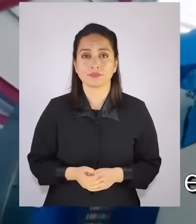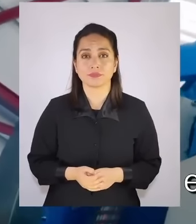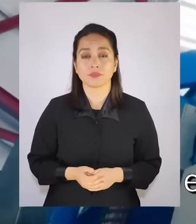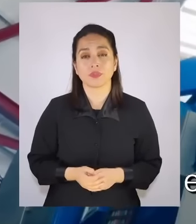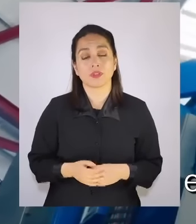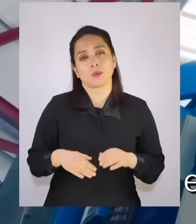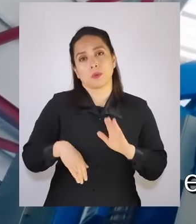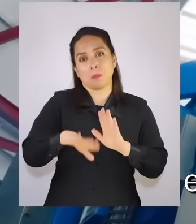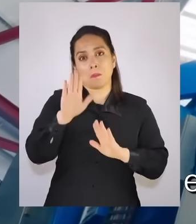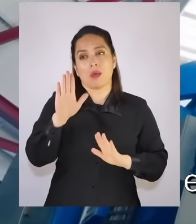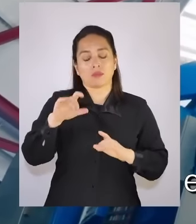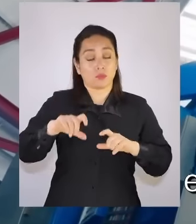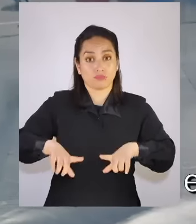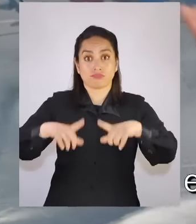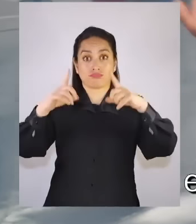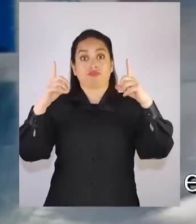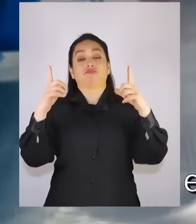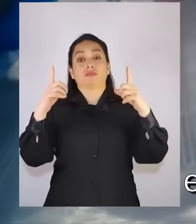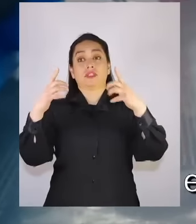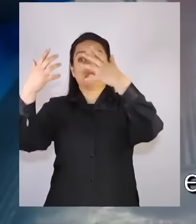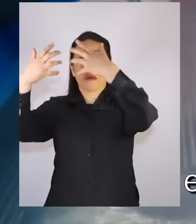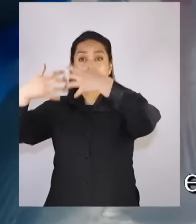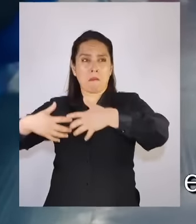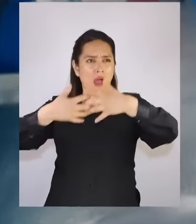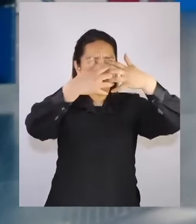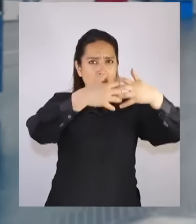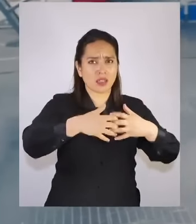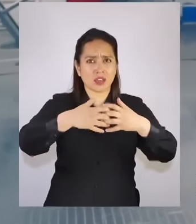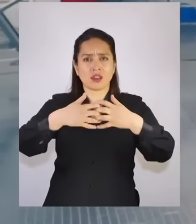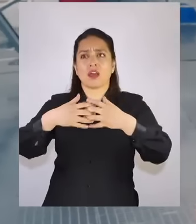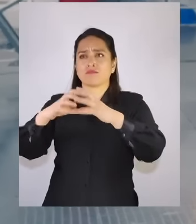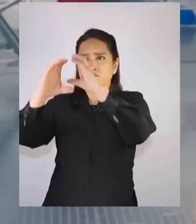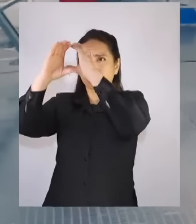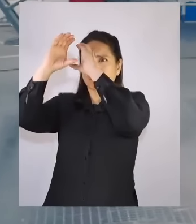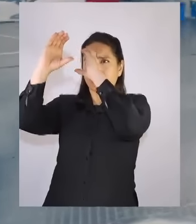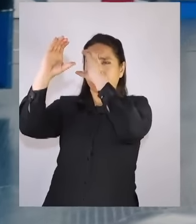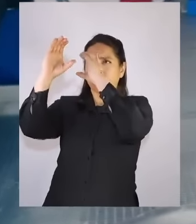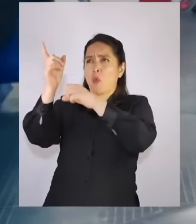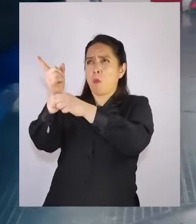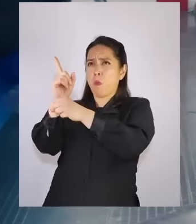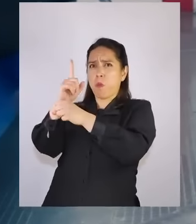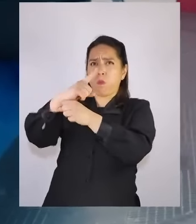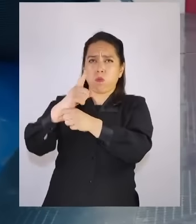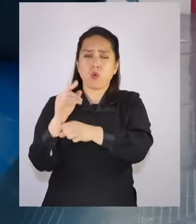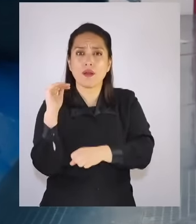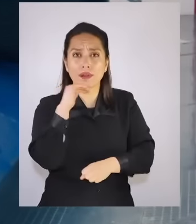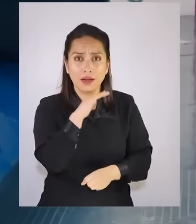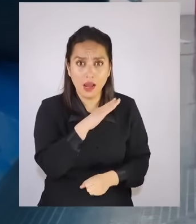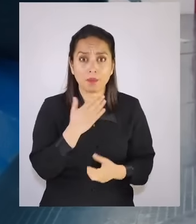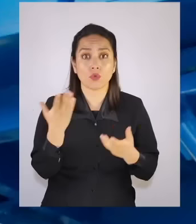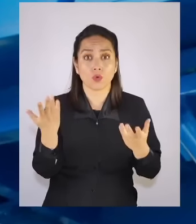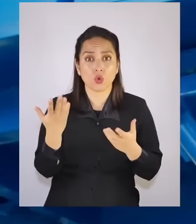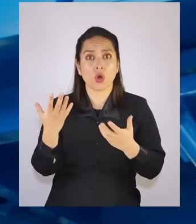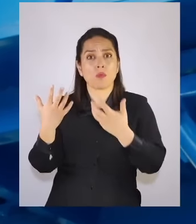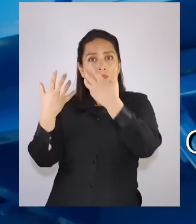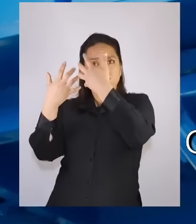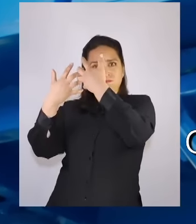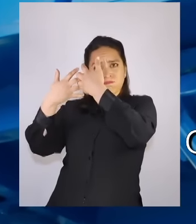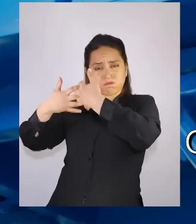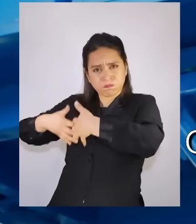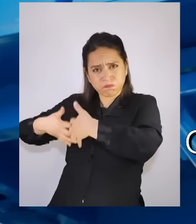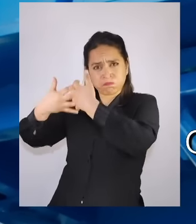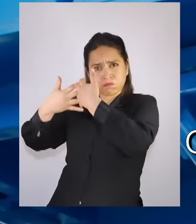Una de las cosas más impresionantes de estas máquinas gigantes es que se mueven fácilmente y muy rápidamente gracias a estos rodamientos hidrostáticos,